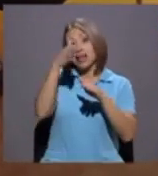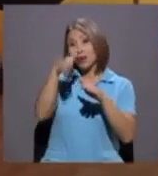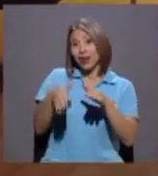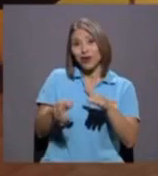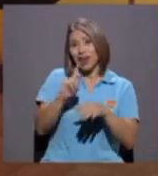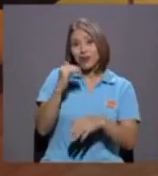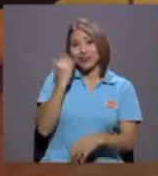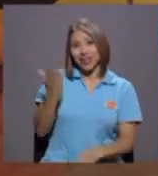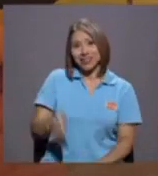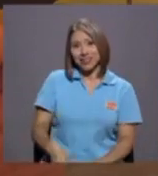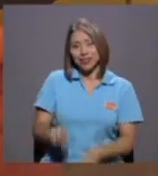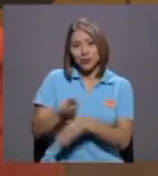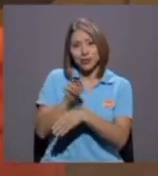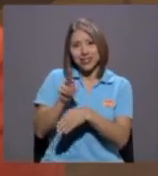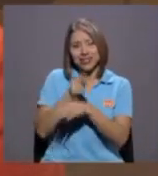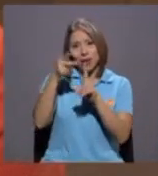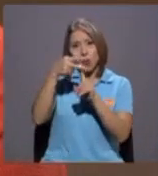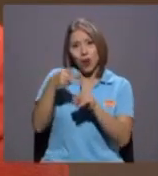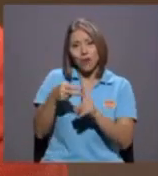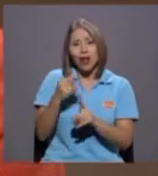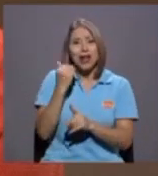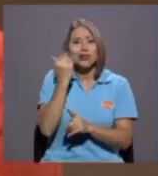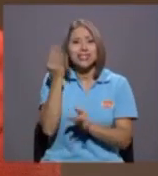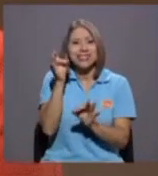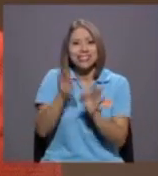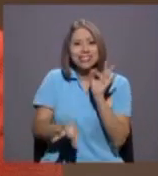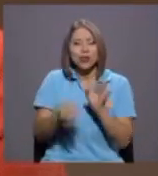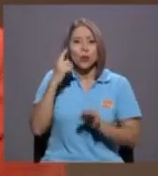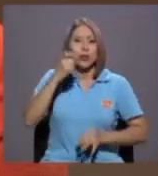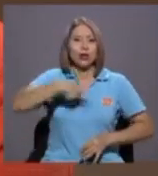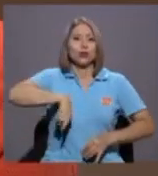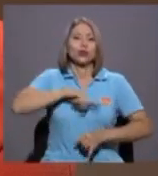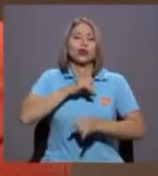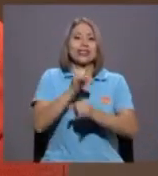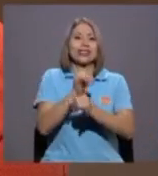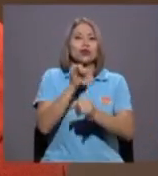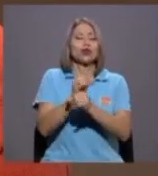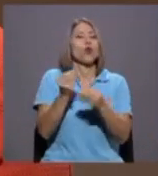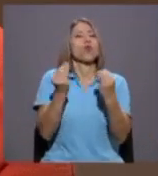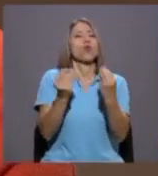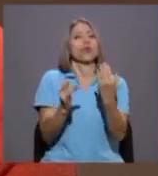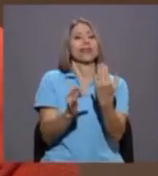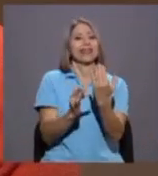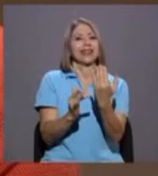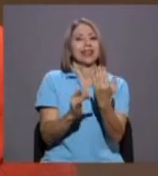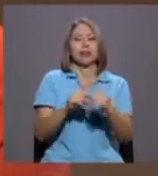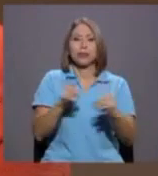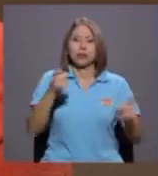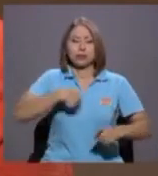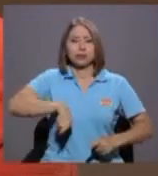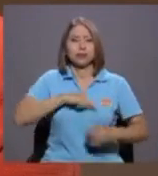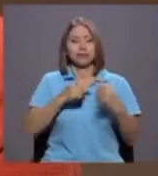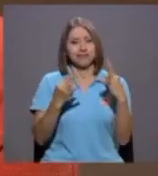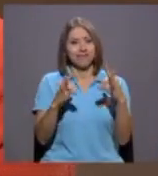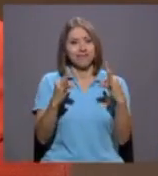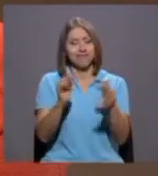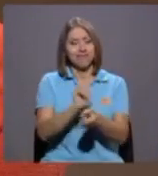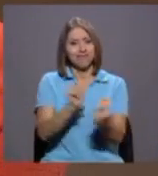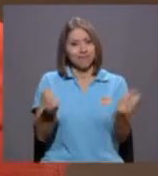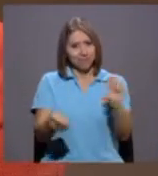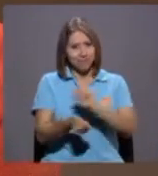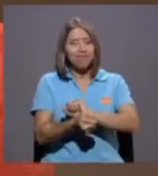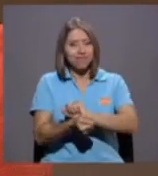fácil eso porque somos una institución meramente técnica. Entonces, pero hemos tratado de cambiar y creo que